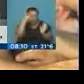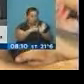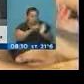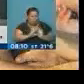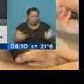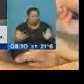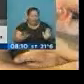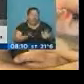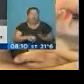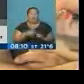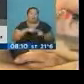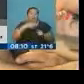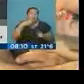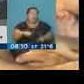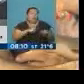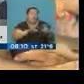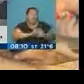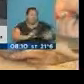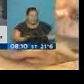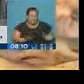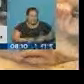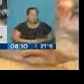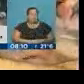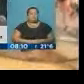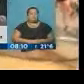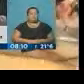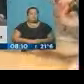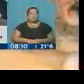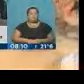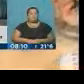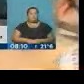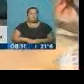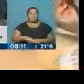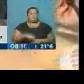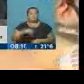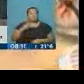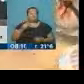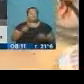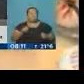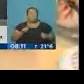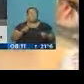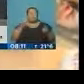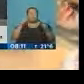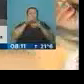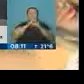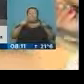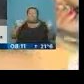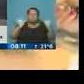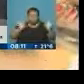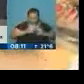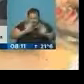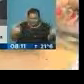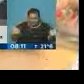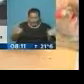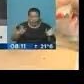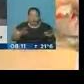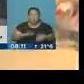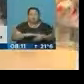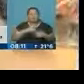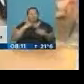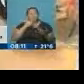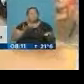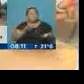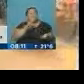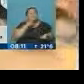Nación, y se cumplirá de esa manera. La operatividad plena está dada. ¿Cómo? La operatividad plena está dada en la condición de